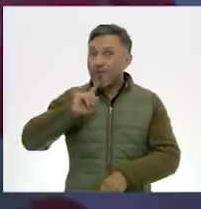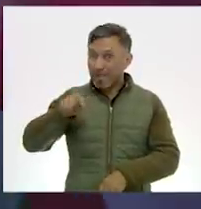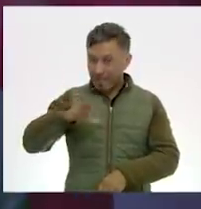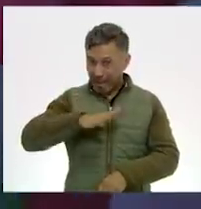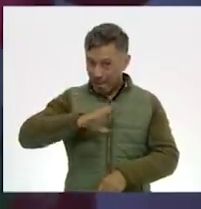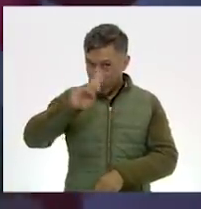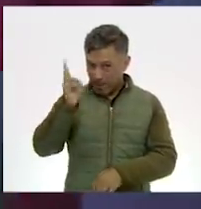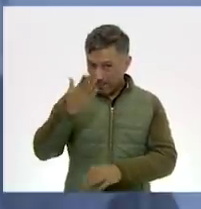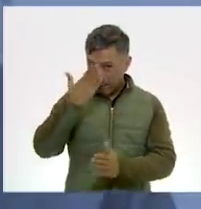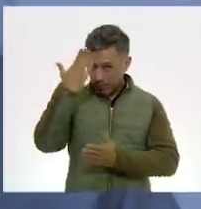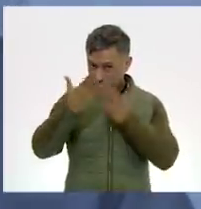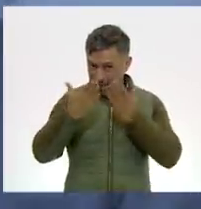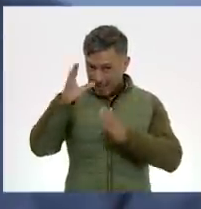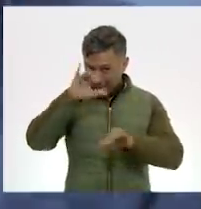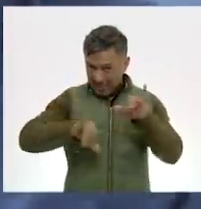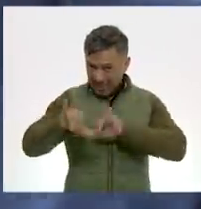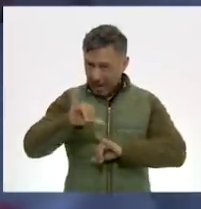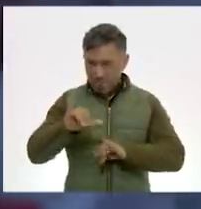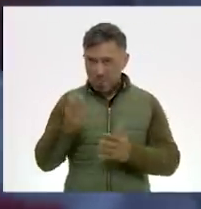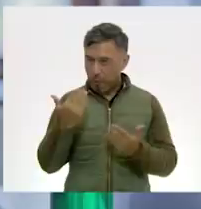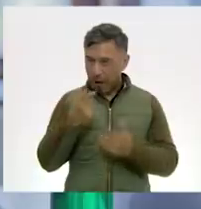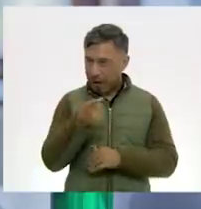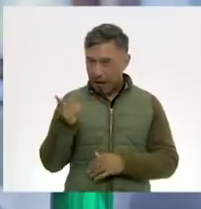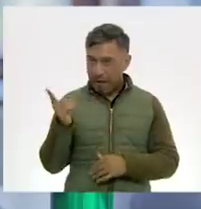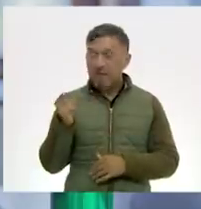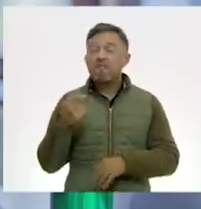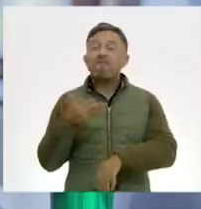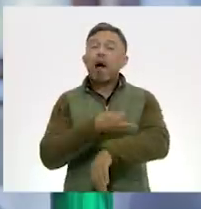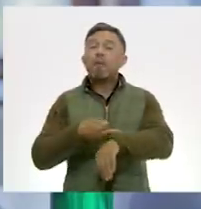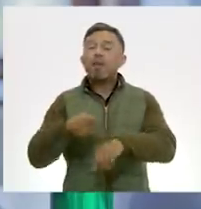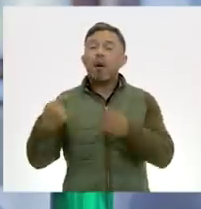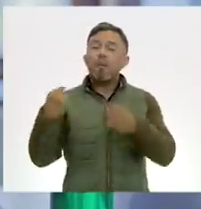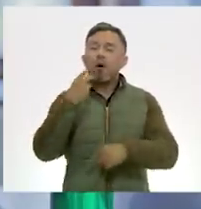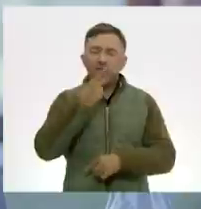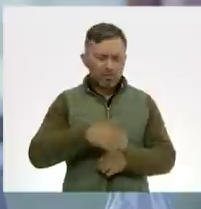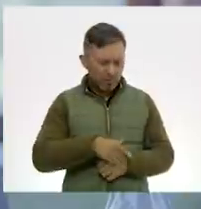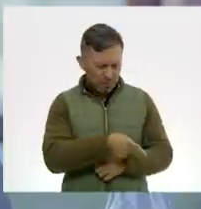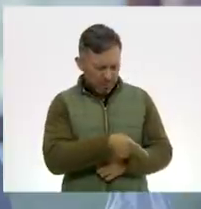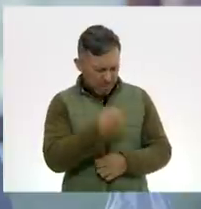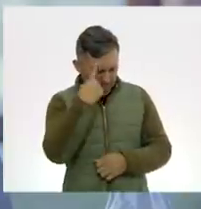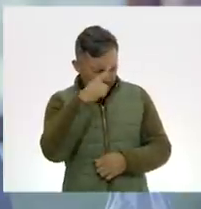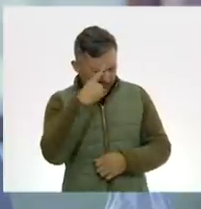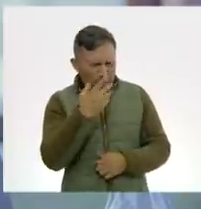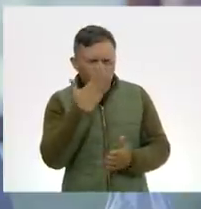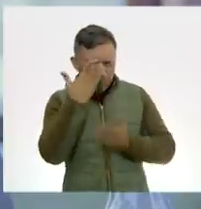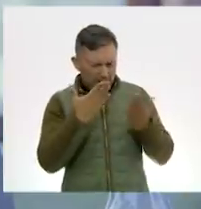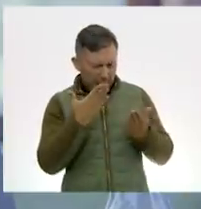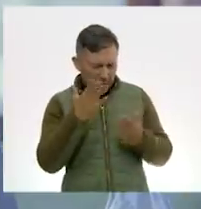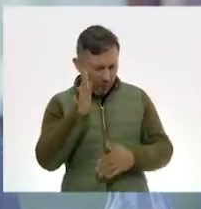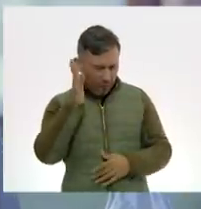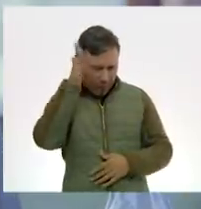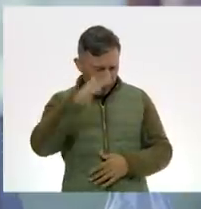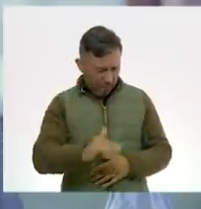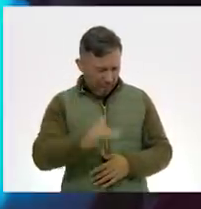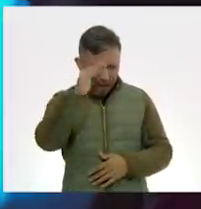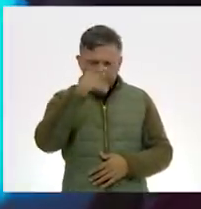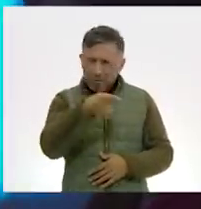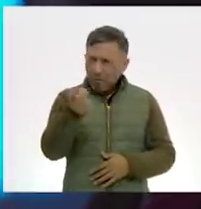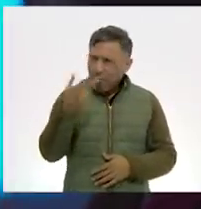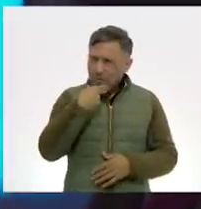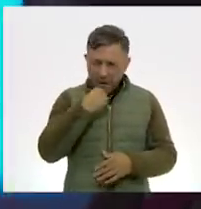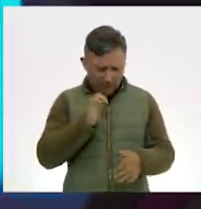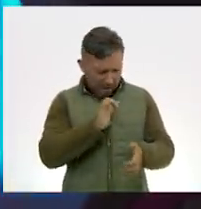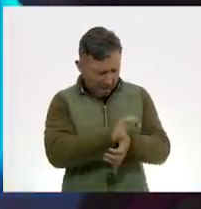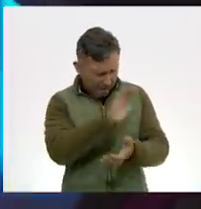alguna ciencia y nunca faltó el familiar que me dijera: ¿por qué estudias eso? Nadie se va a querer casar contigo.